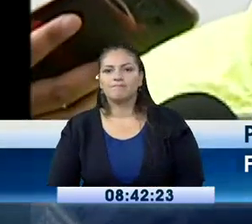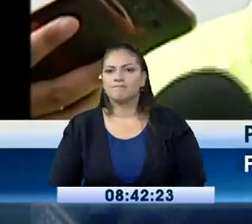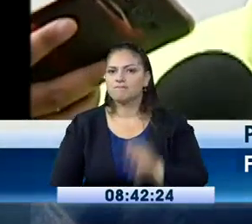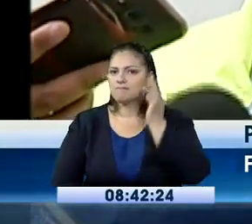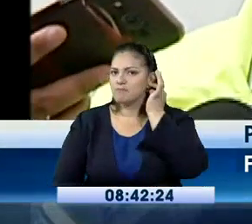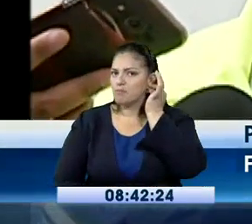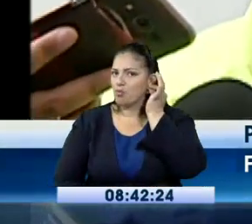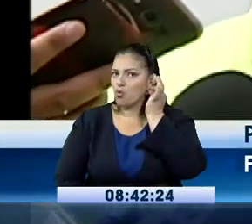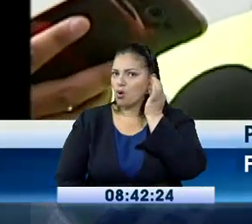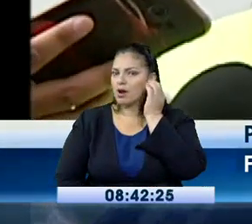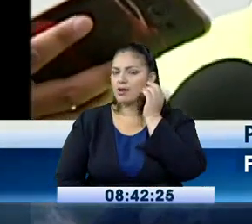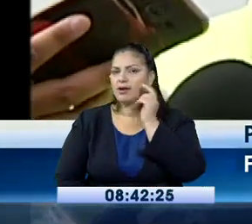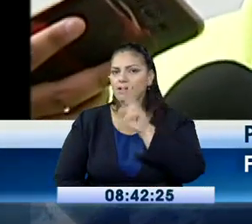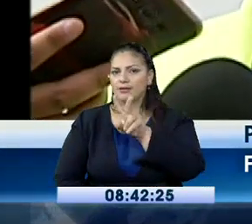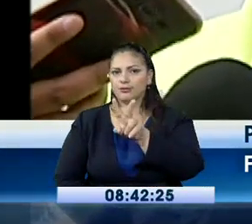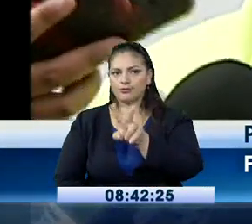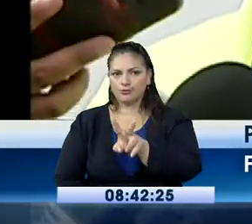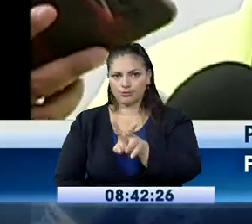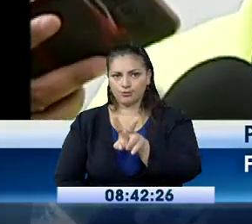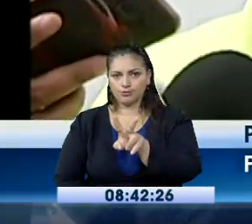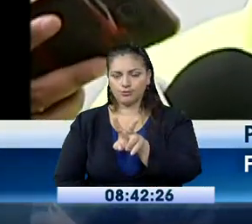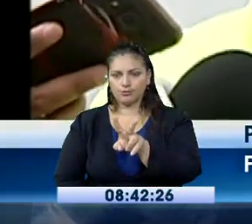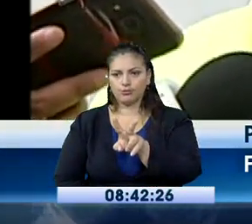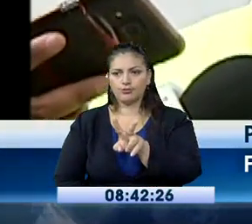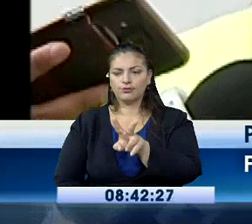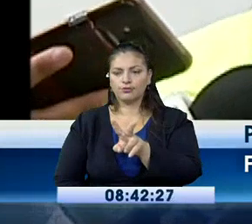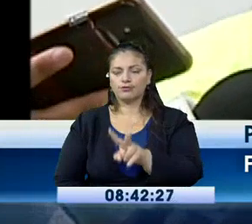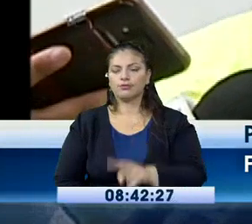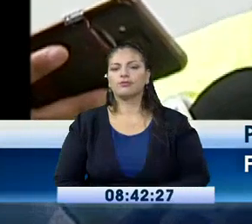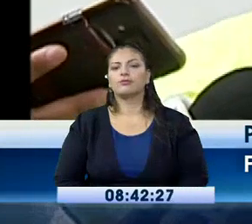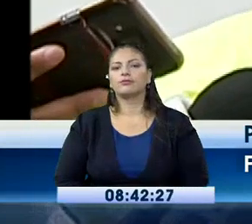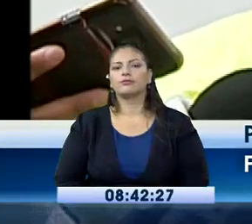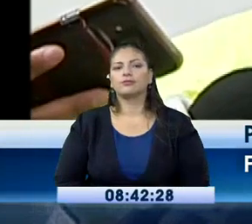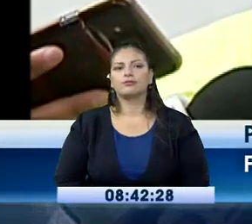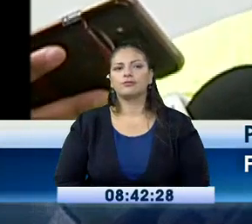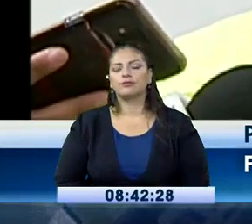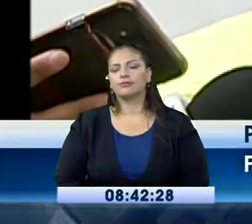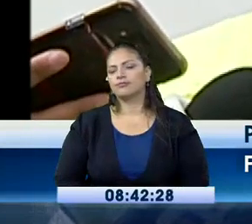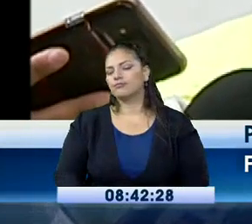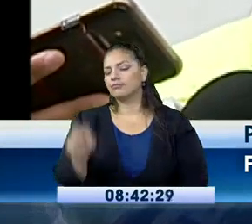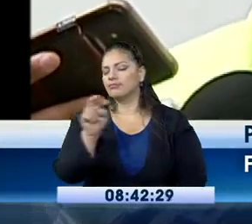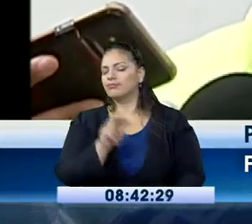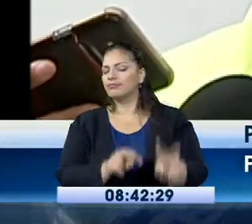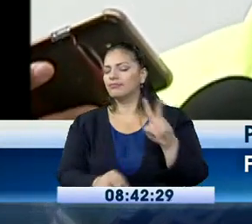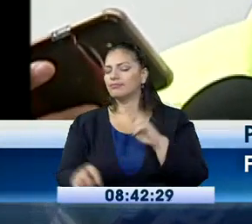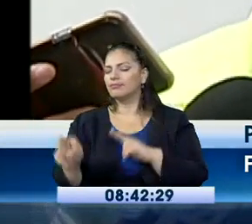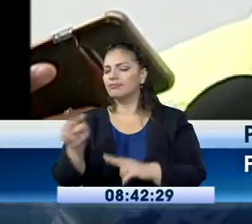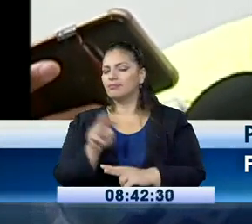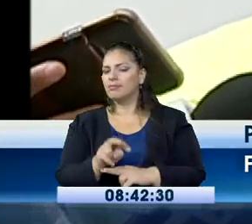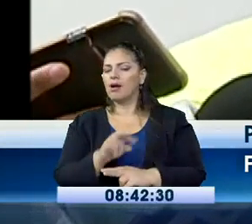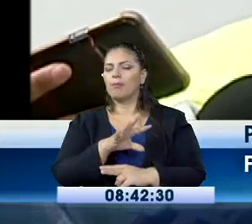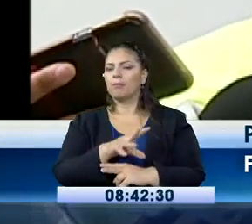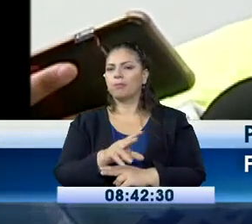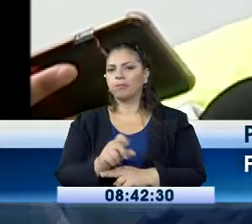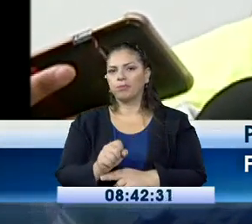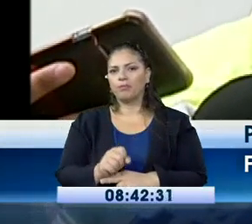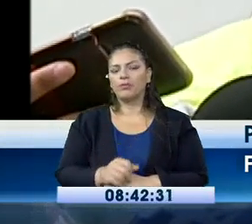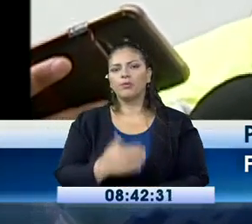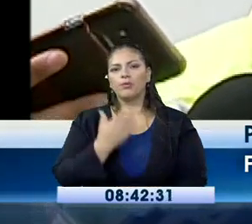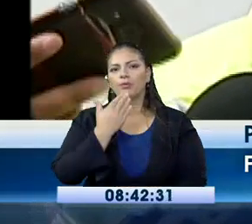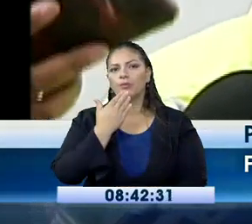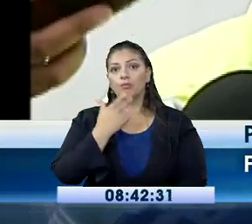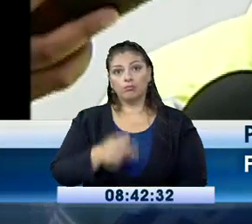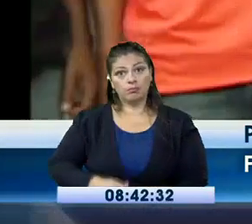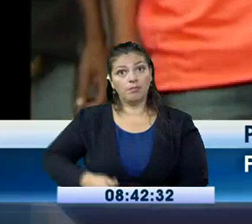la aglomeración o los semáforos en rojo, abordaban a sus víctimas y procedían a asaltarles mediante el uso de armas